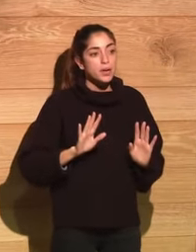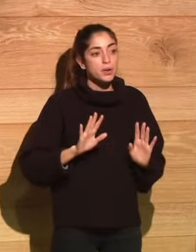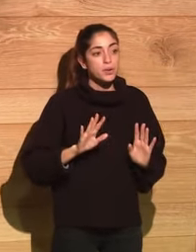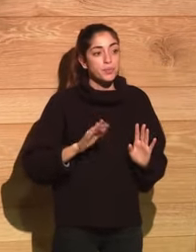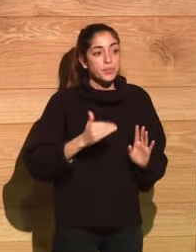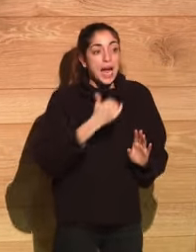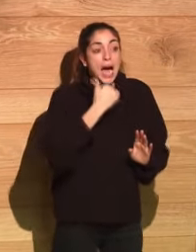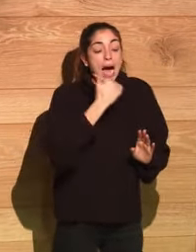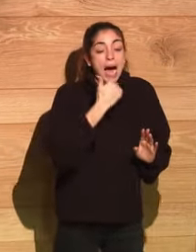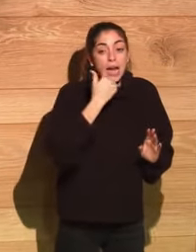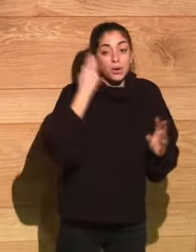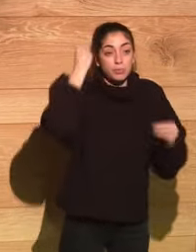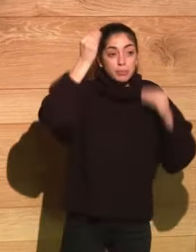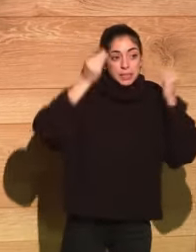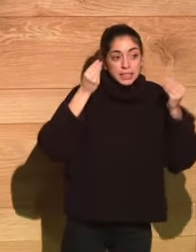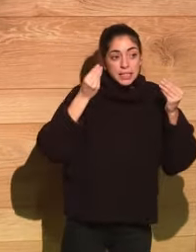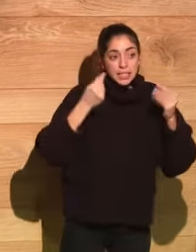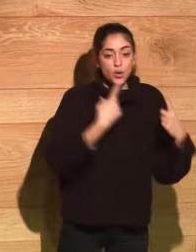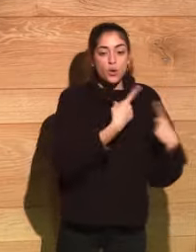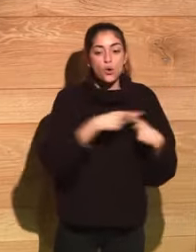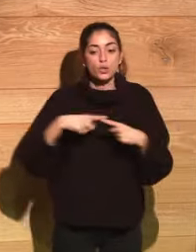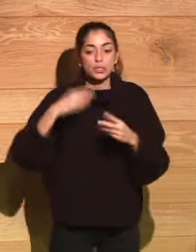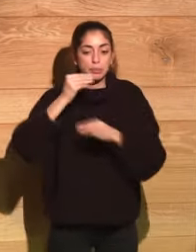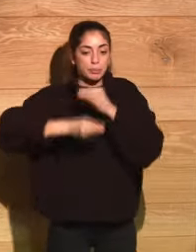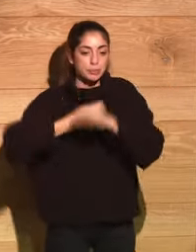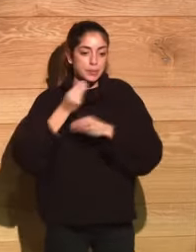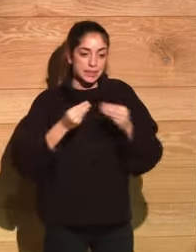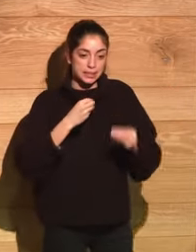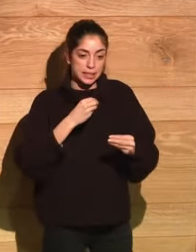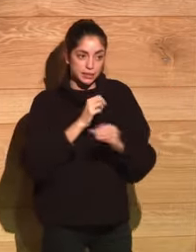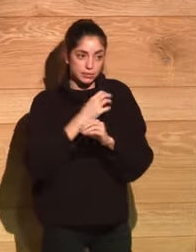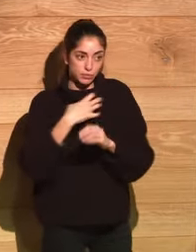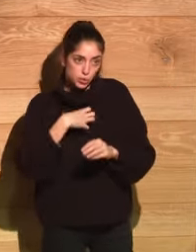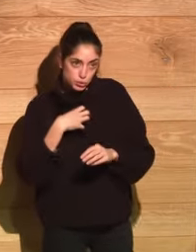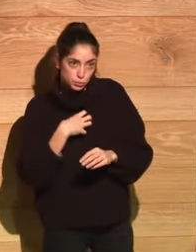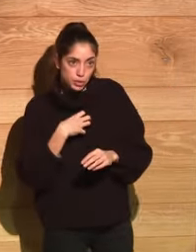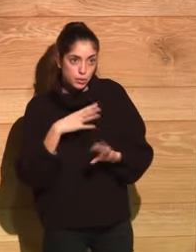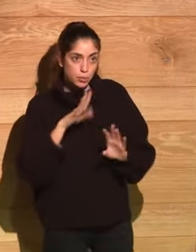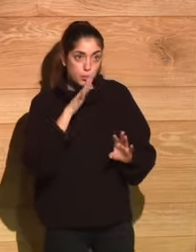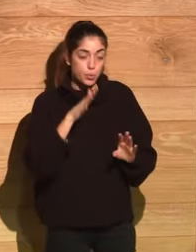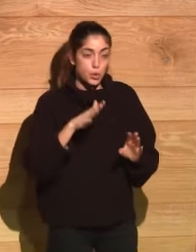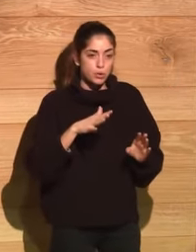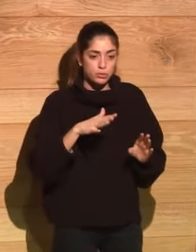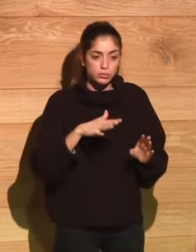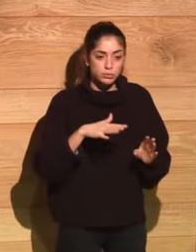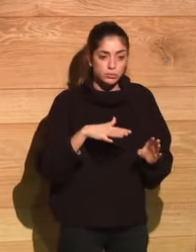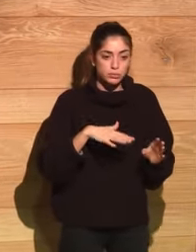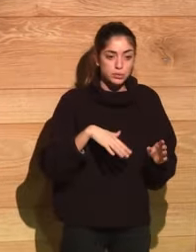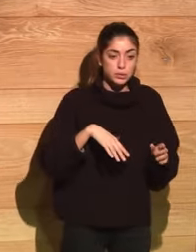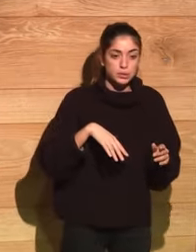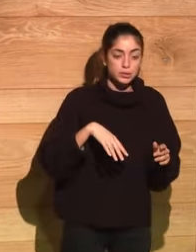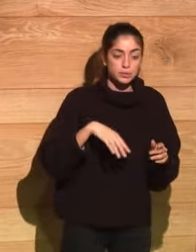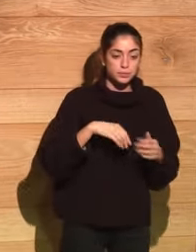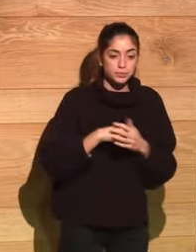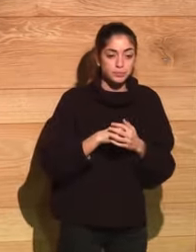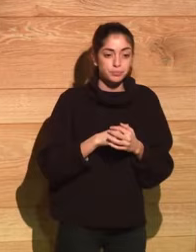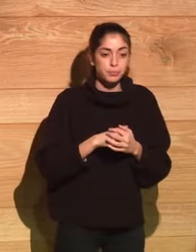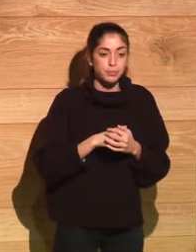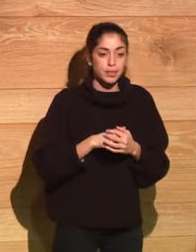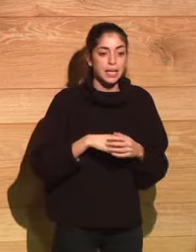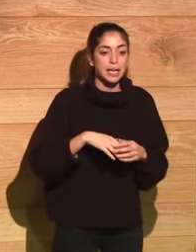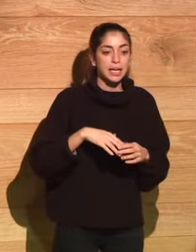es lo impensable. Lo que pasa es que hay que tener cuidado con el pensar sistemático, porque, por ejemplo, la teología, que fue un invento también sobre un pensar sistemático sobre